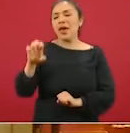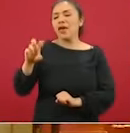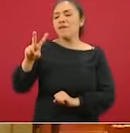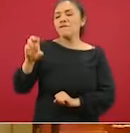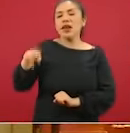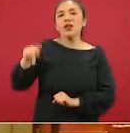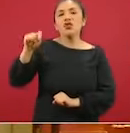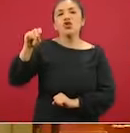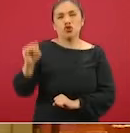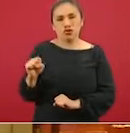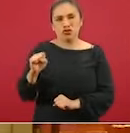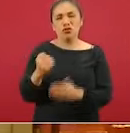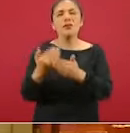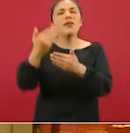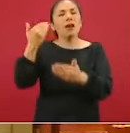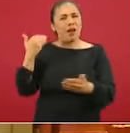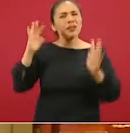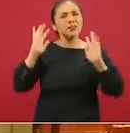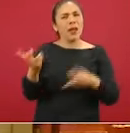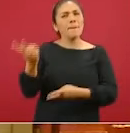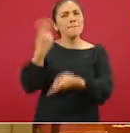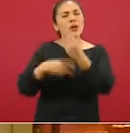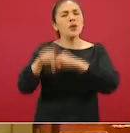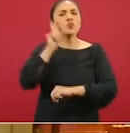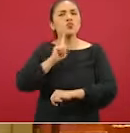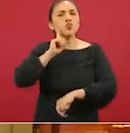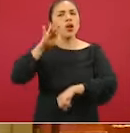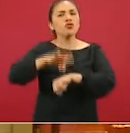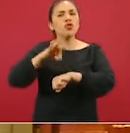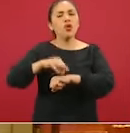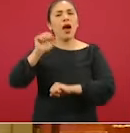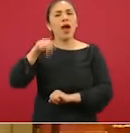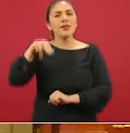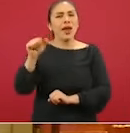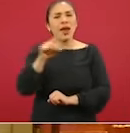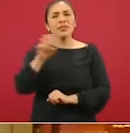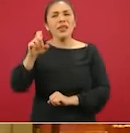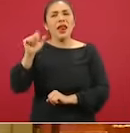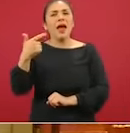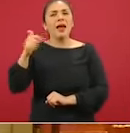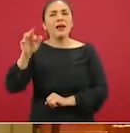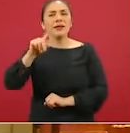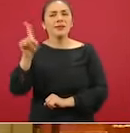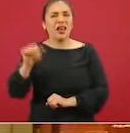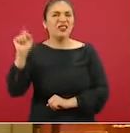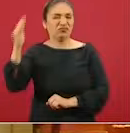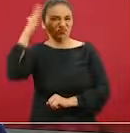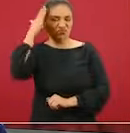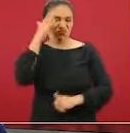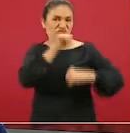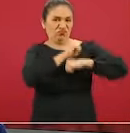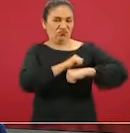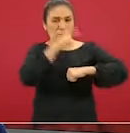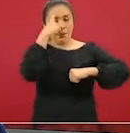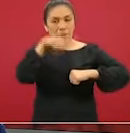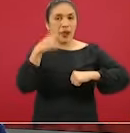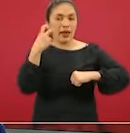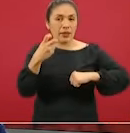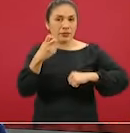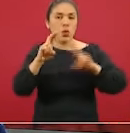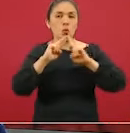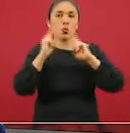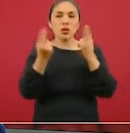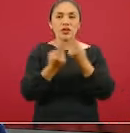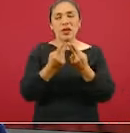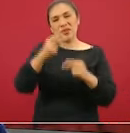eventos. En alguna ocasión ya estuvo con nosotros la doctora Ana de la Garza, quien precisamente dirige y coordina operativamente la